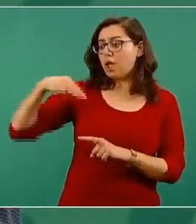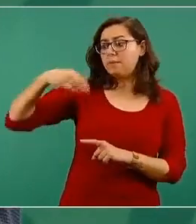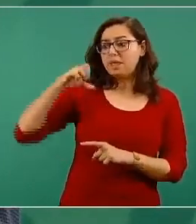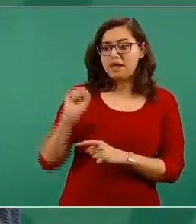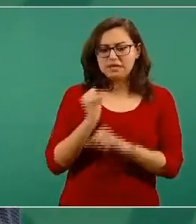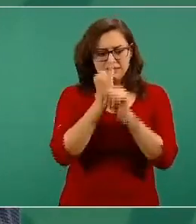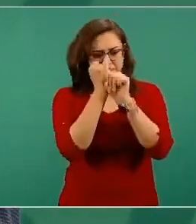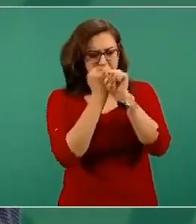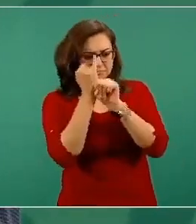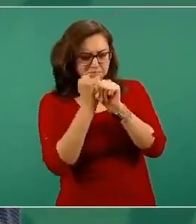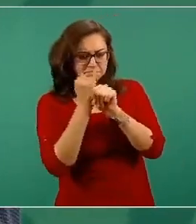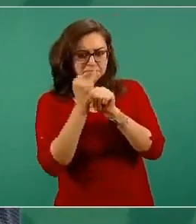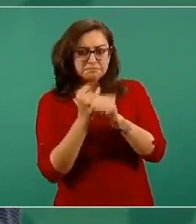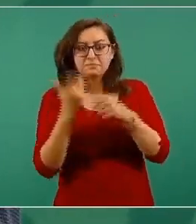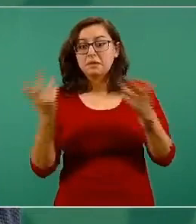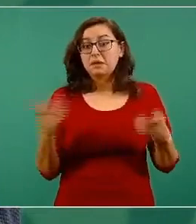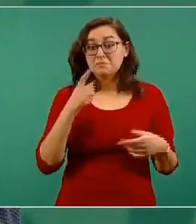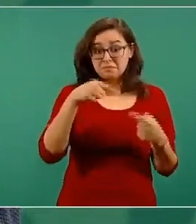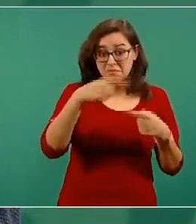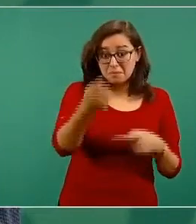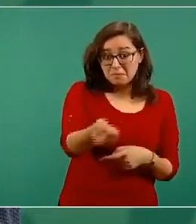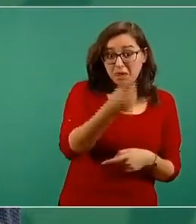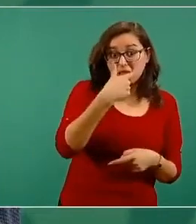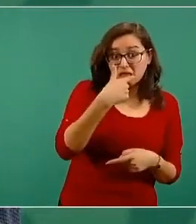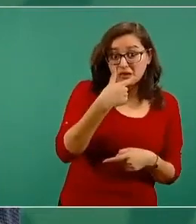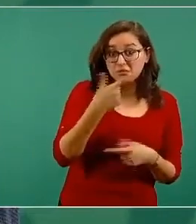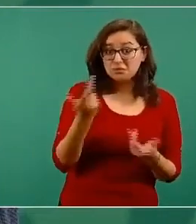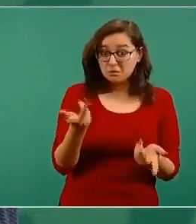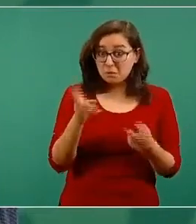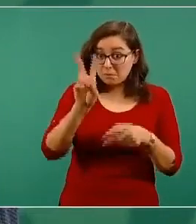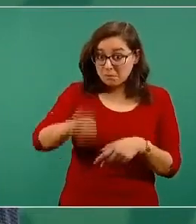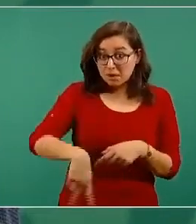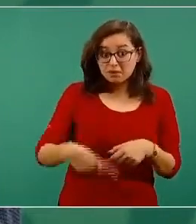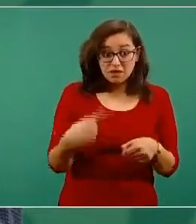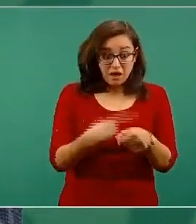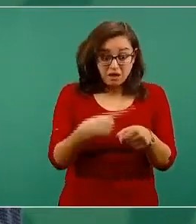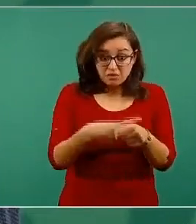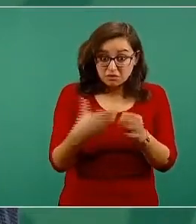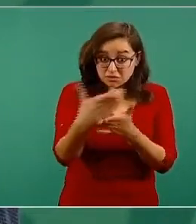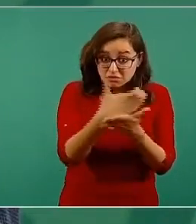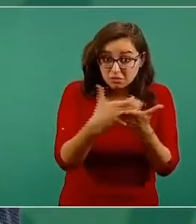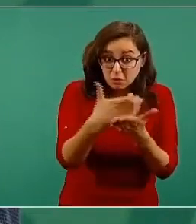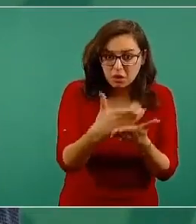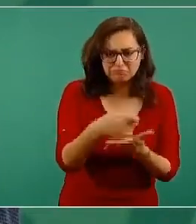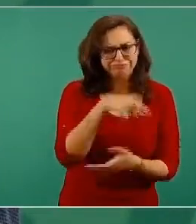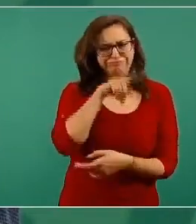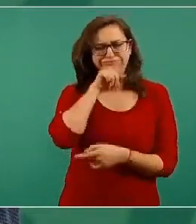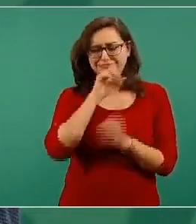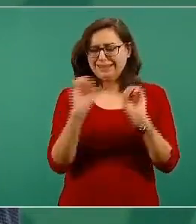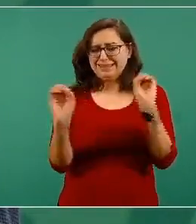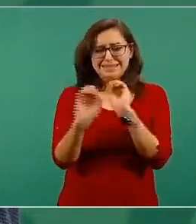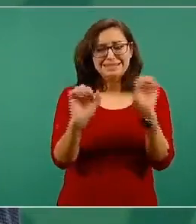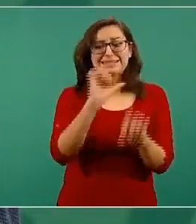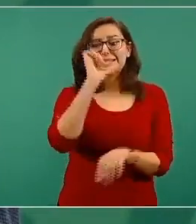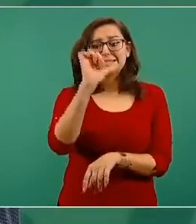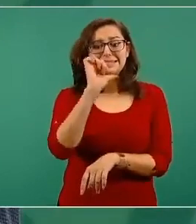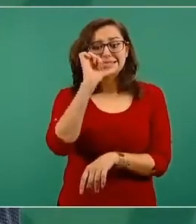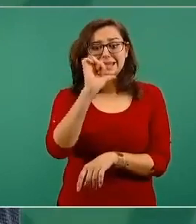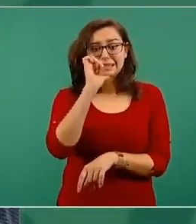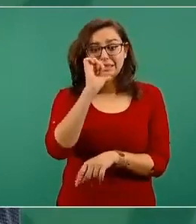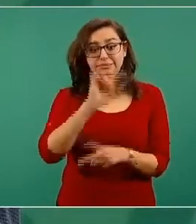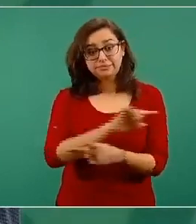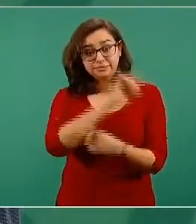posicionamiento es que no tiene una efectividad sobre la enfermedad. Y referente al tema de la vacunación, es importante